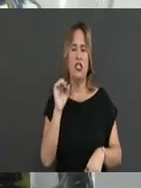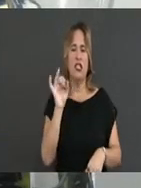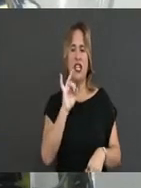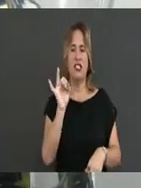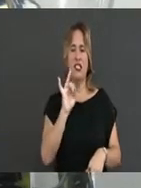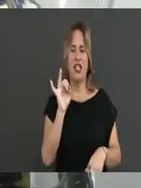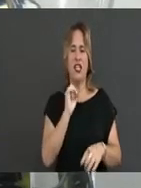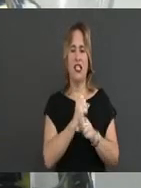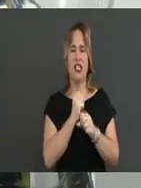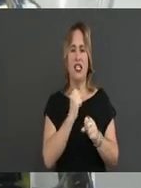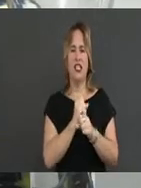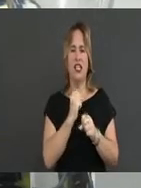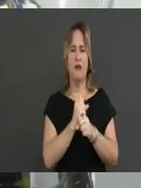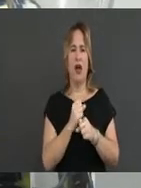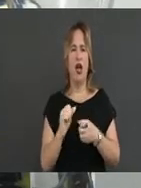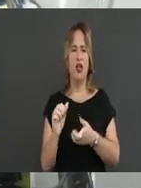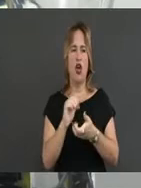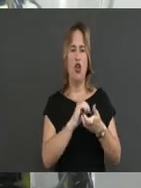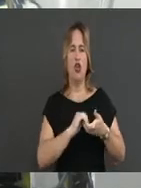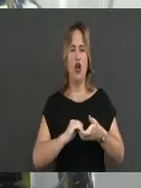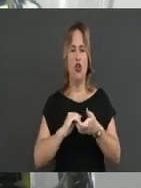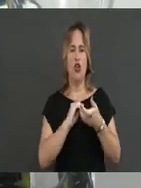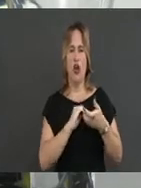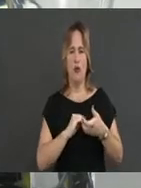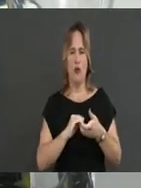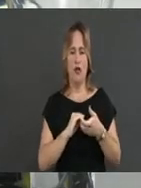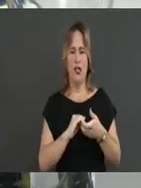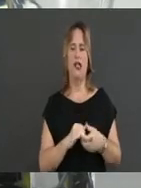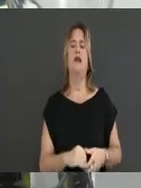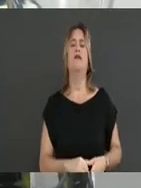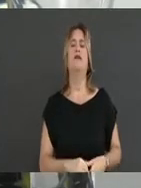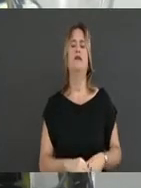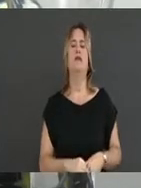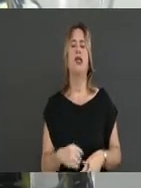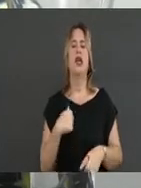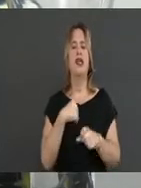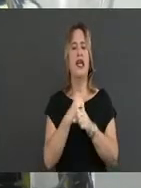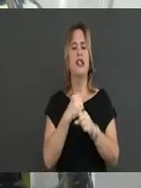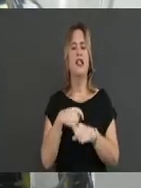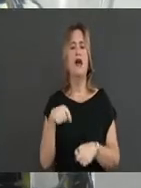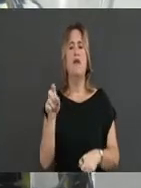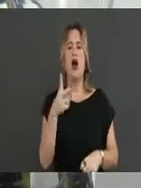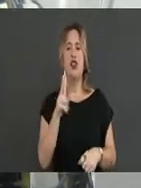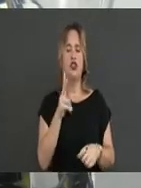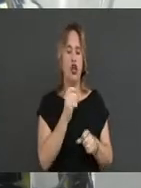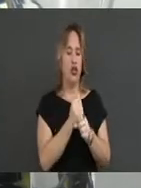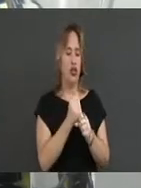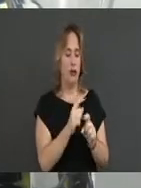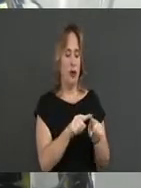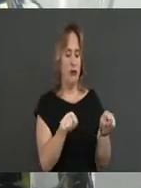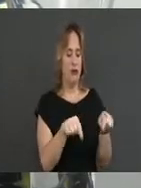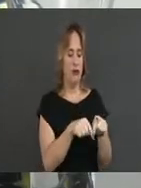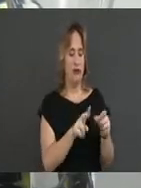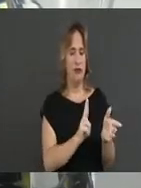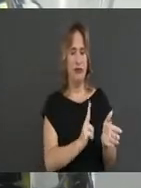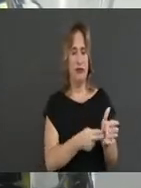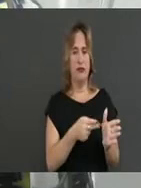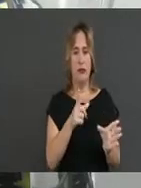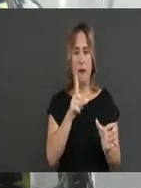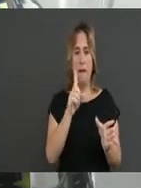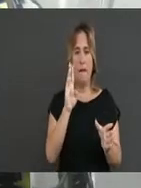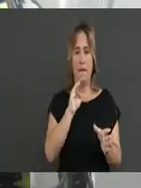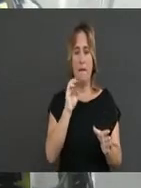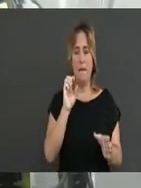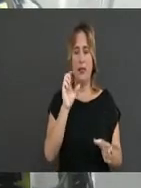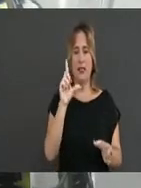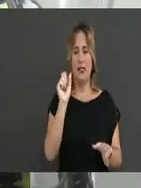se trabajan por los compañeros del EMER y Heysel en el funcionamiento, 2 de ellos como micro 3, rebombeo de micro